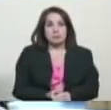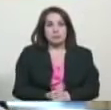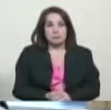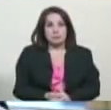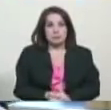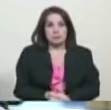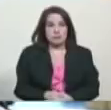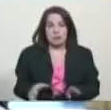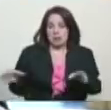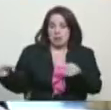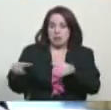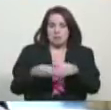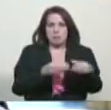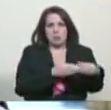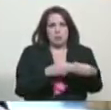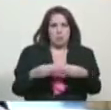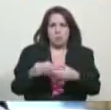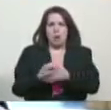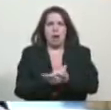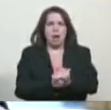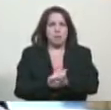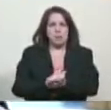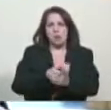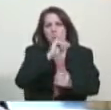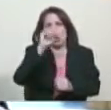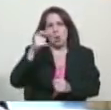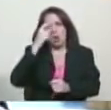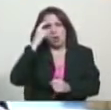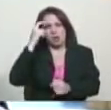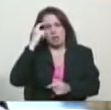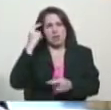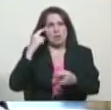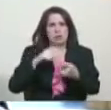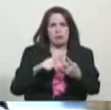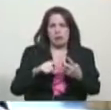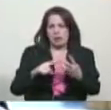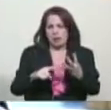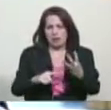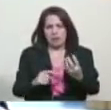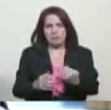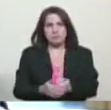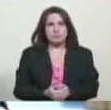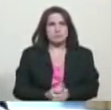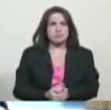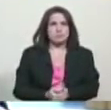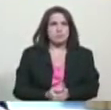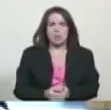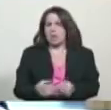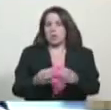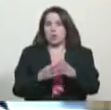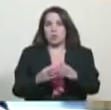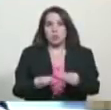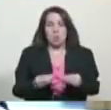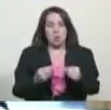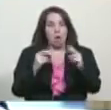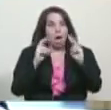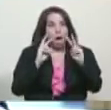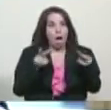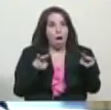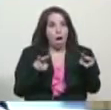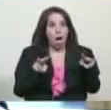equipos, el compañero Jorge Rodríguez, Jorge Márquez, hablan con ellos. Todos se quedan